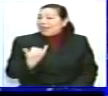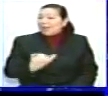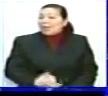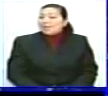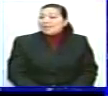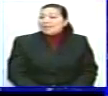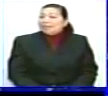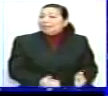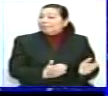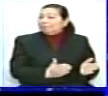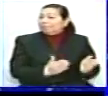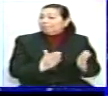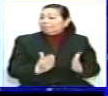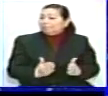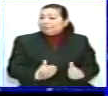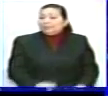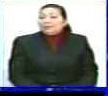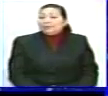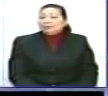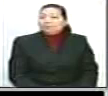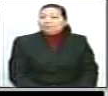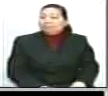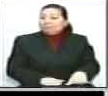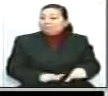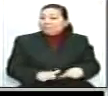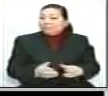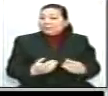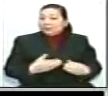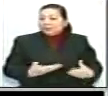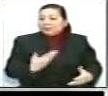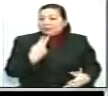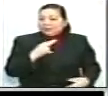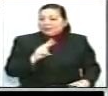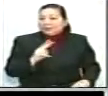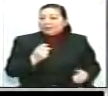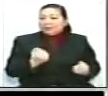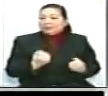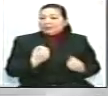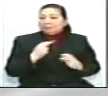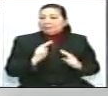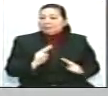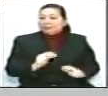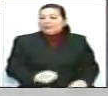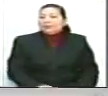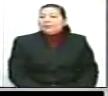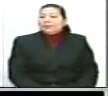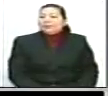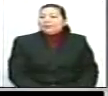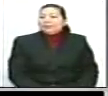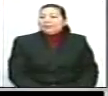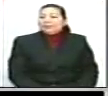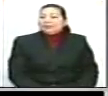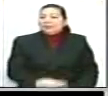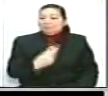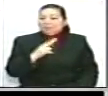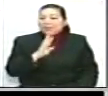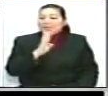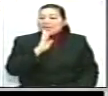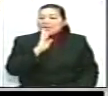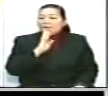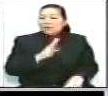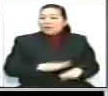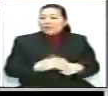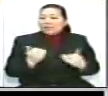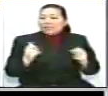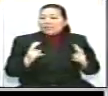1:13, nos vamos de inmediato a uno de los pasillos del Palacio Legislativo. Podemos ver a nuestro compañero Mario Brais para que nos brinde